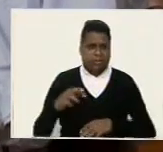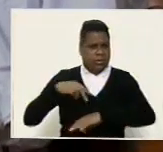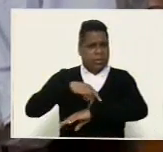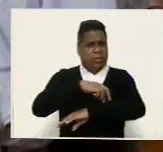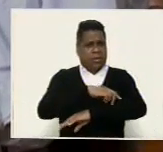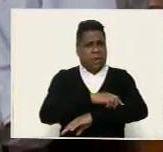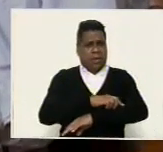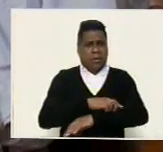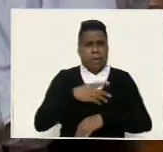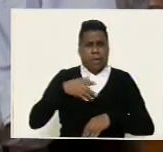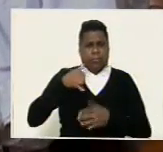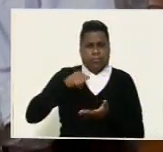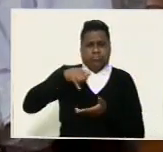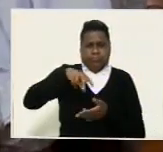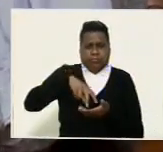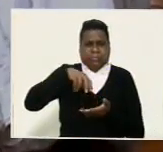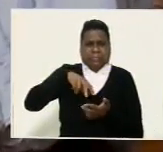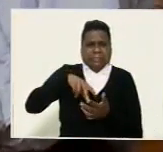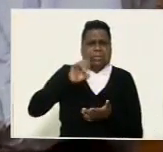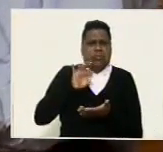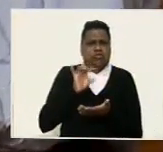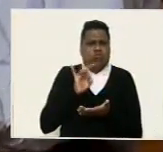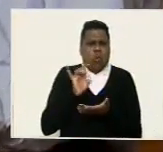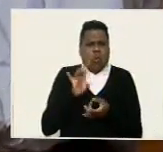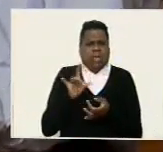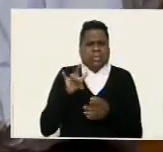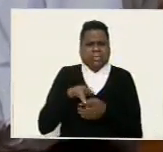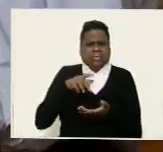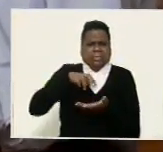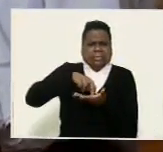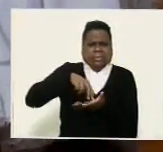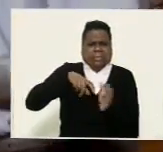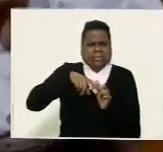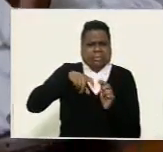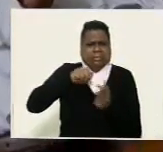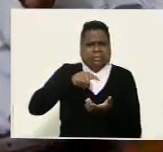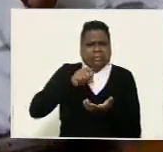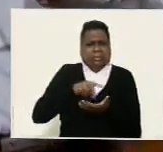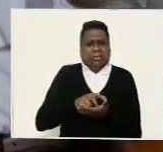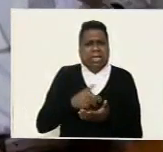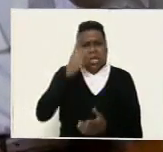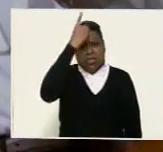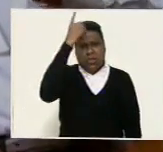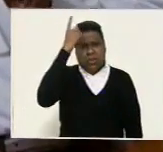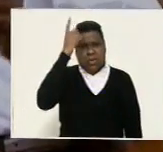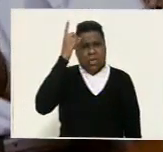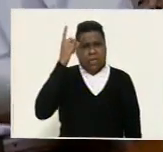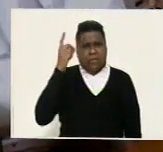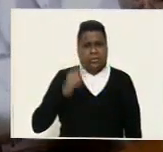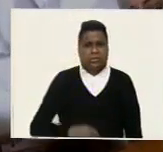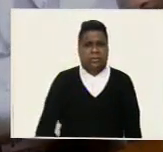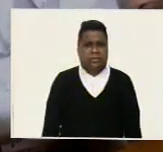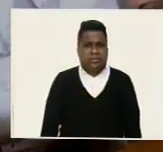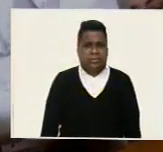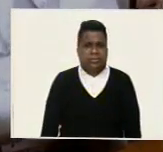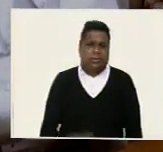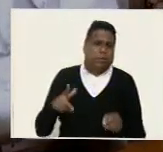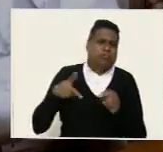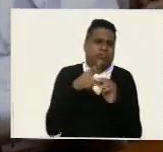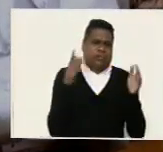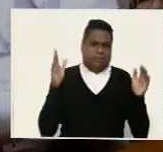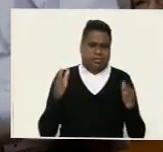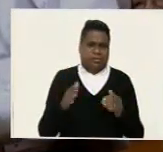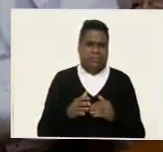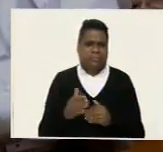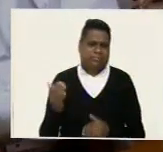pierna enferma, cuando estaba bajando ya estaba hablando el camarada Diosdado, y me cortó las alas,